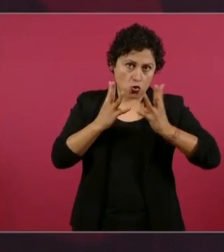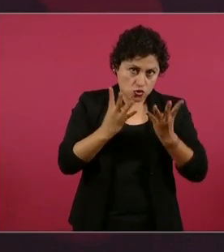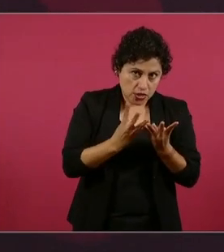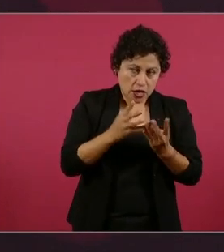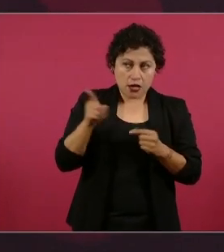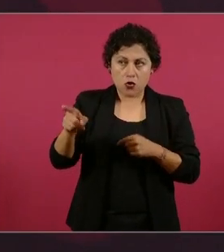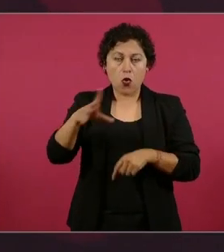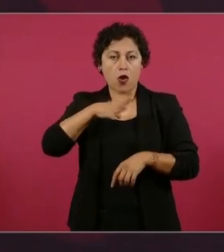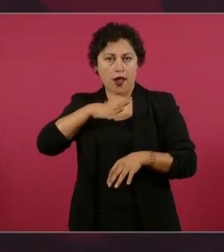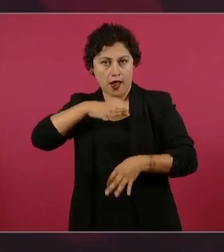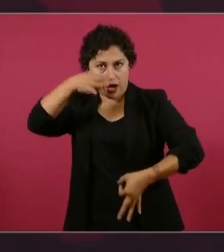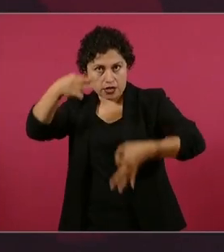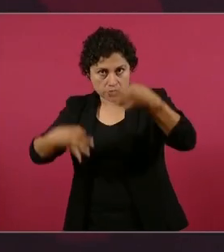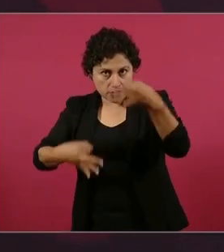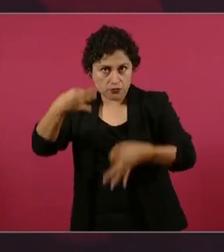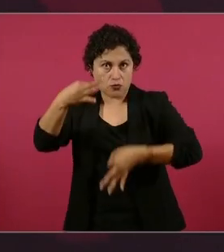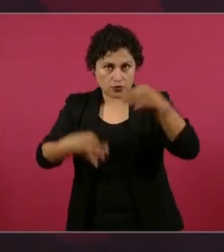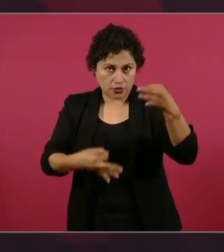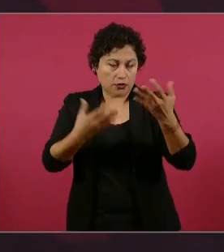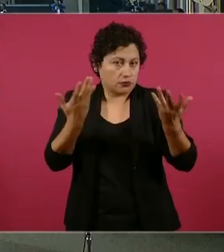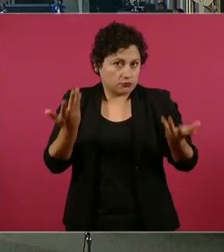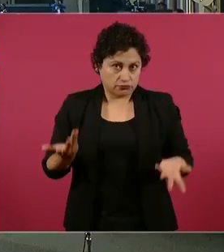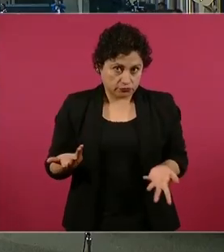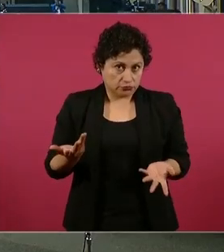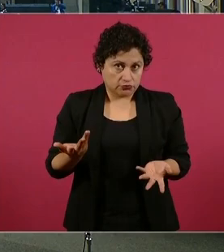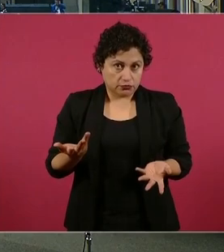y que se tenía que